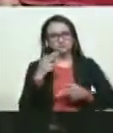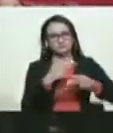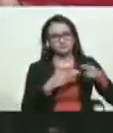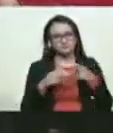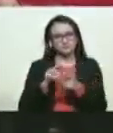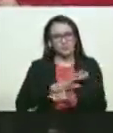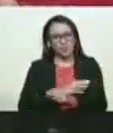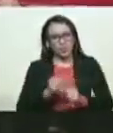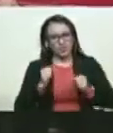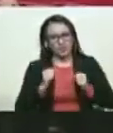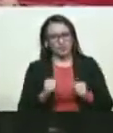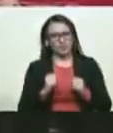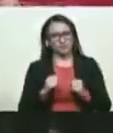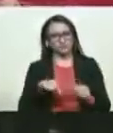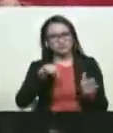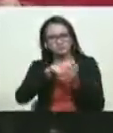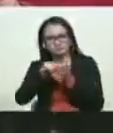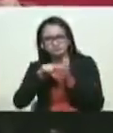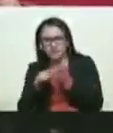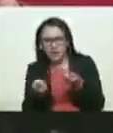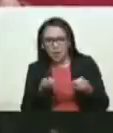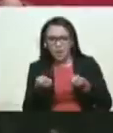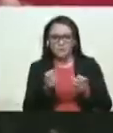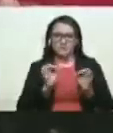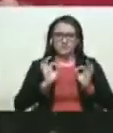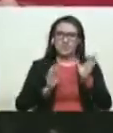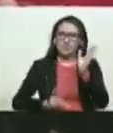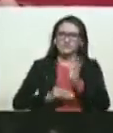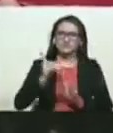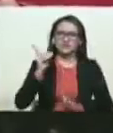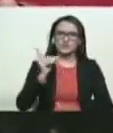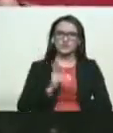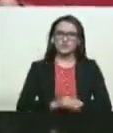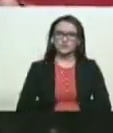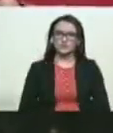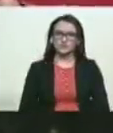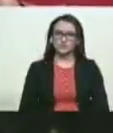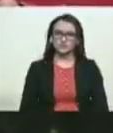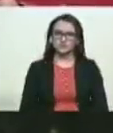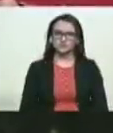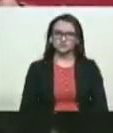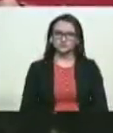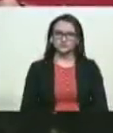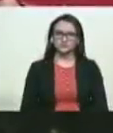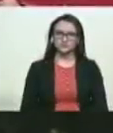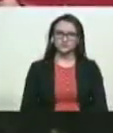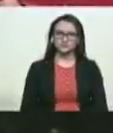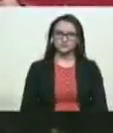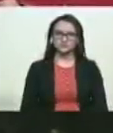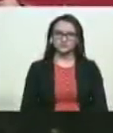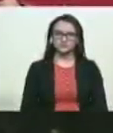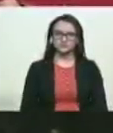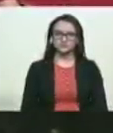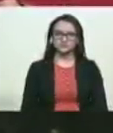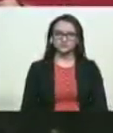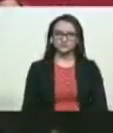poderosa zona económica de desarrollo y es por eso